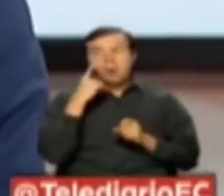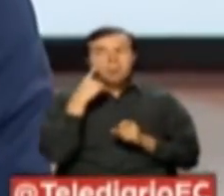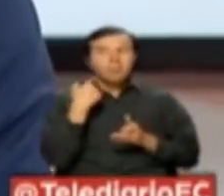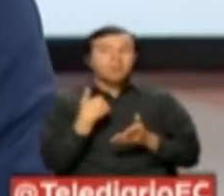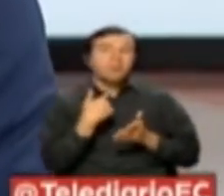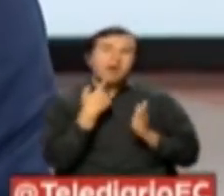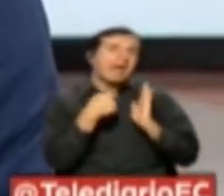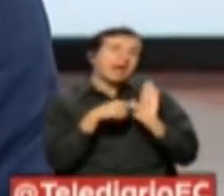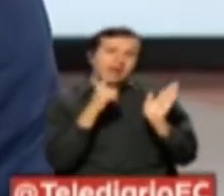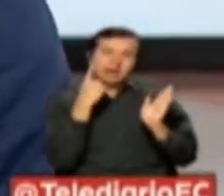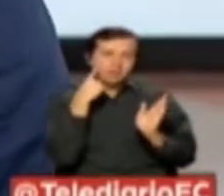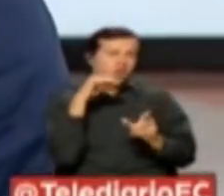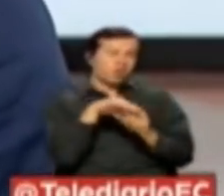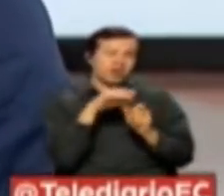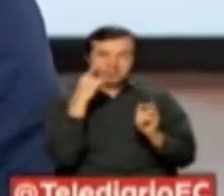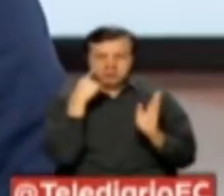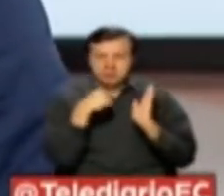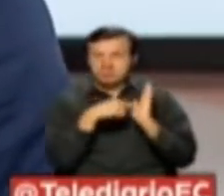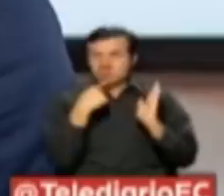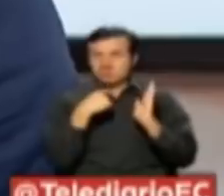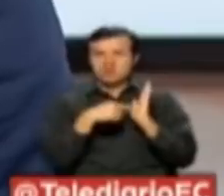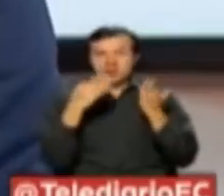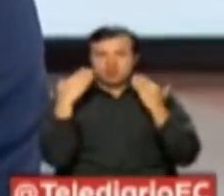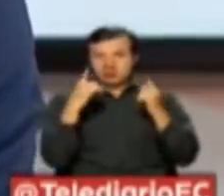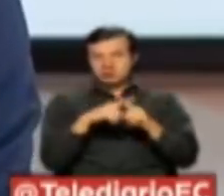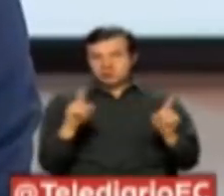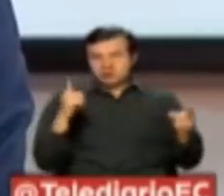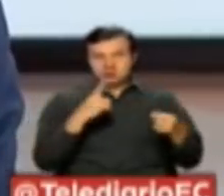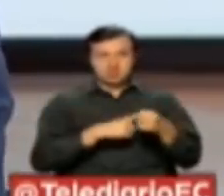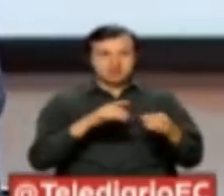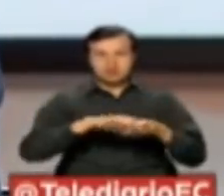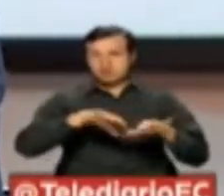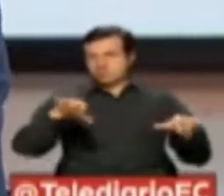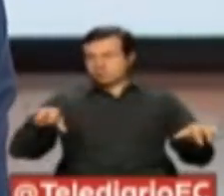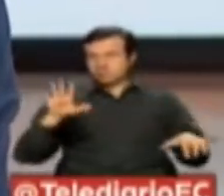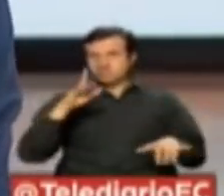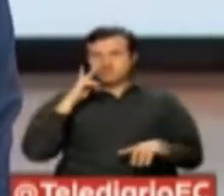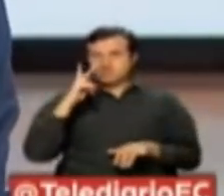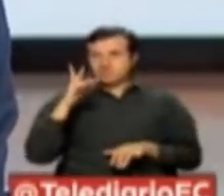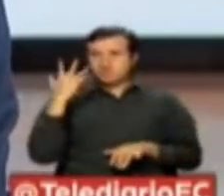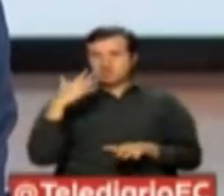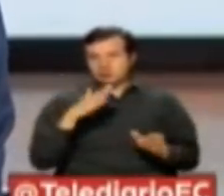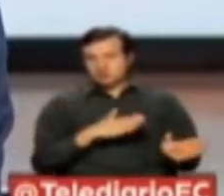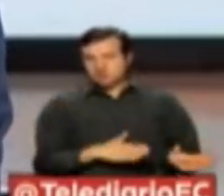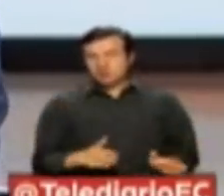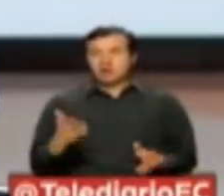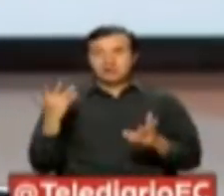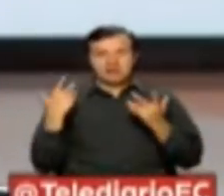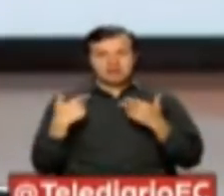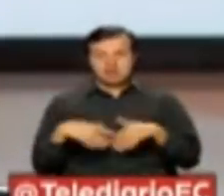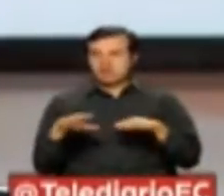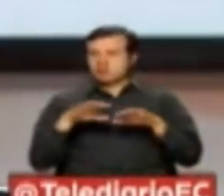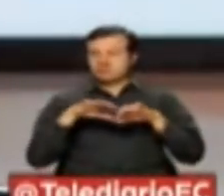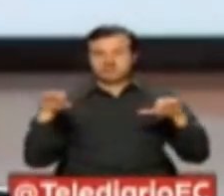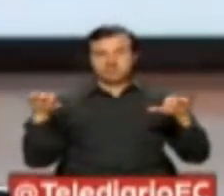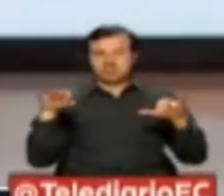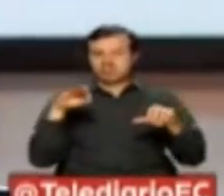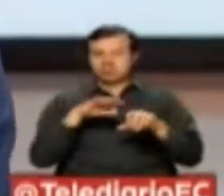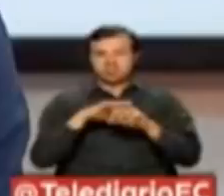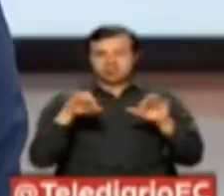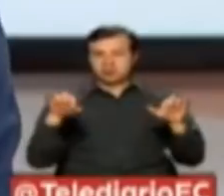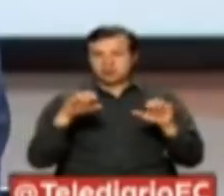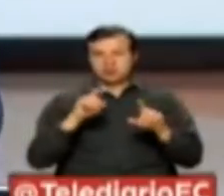en guayaquil las cosas son diferentes de las de quito ahí vemos que ya está polarizada la elección